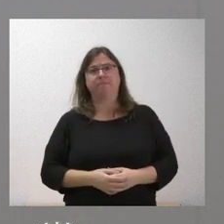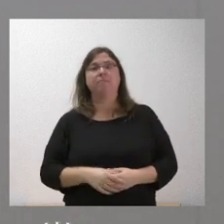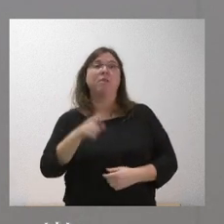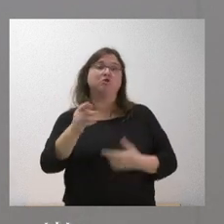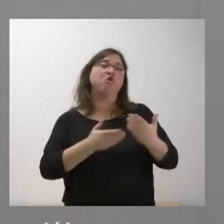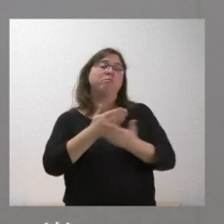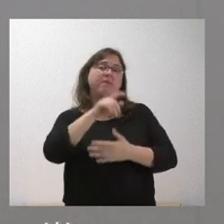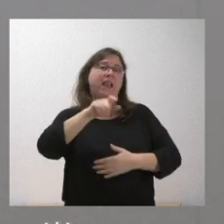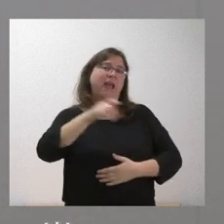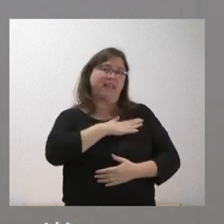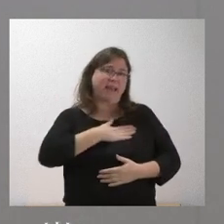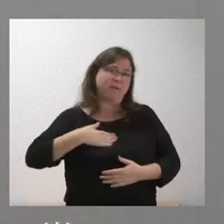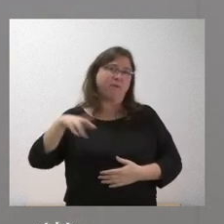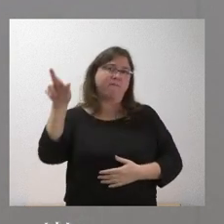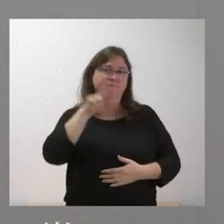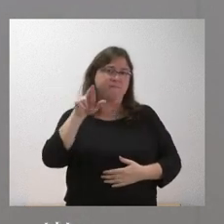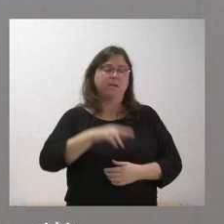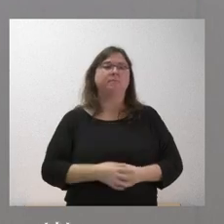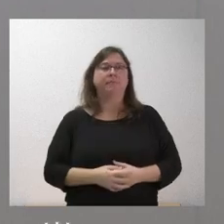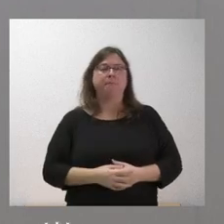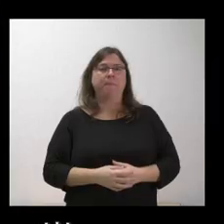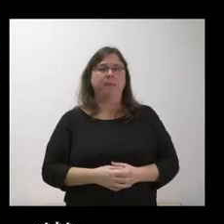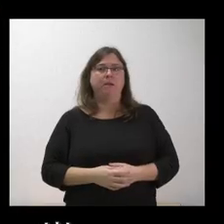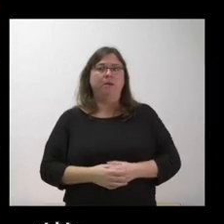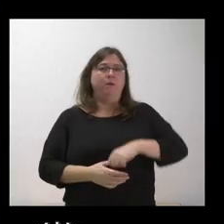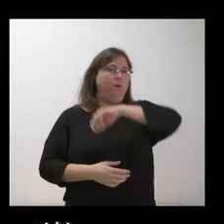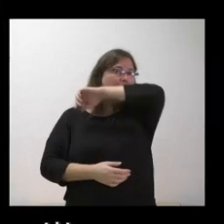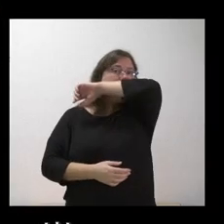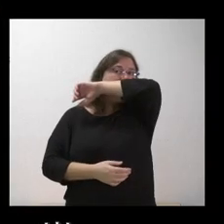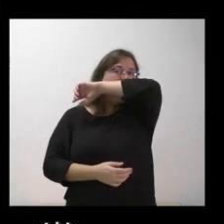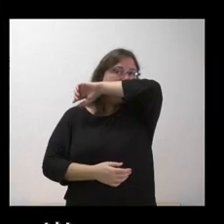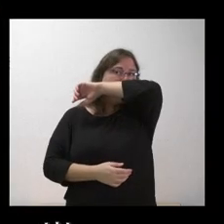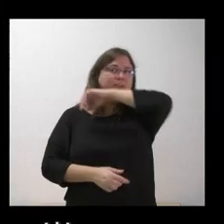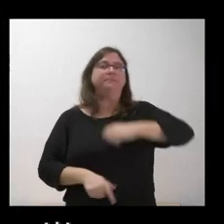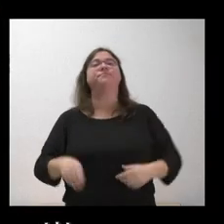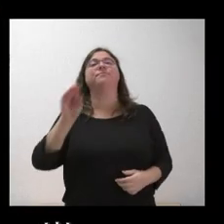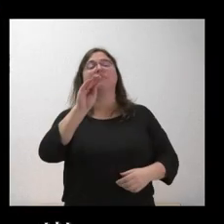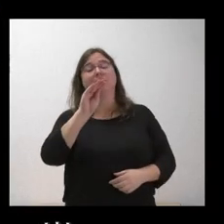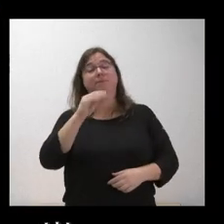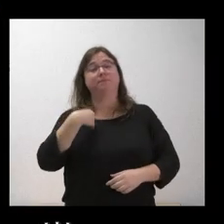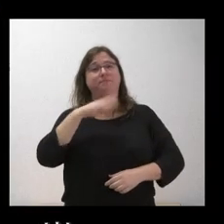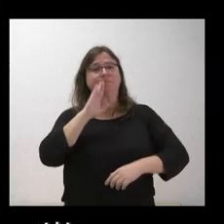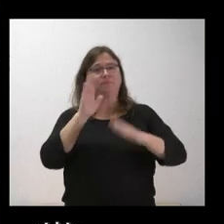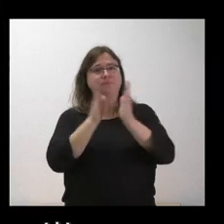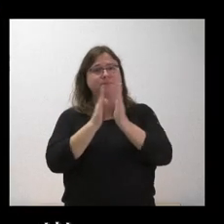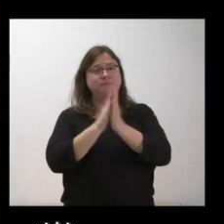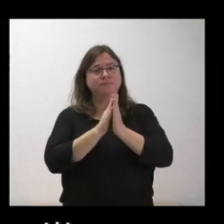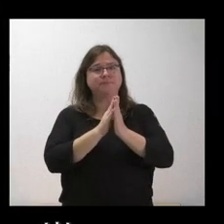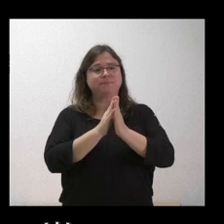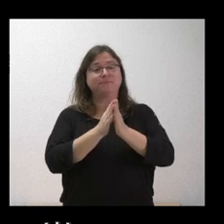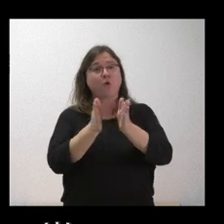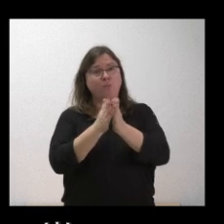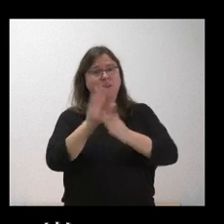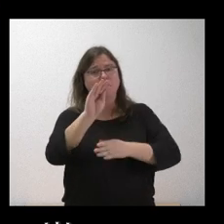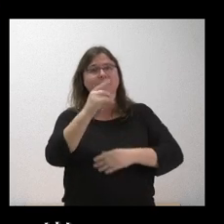gente y es en lo que queremos insistir Y eso es lo que va ir estos presupuestos y volviendo a la pregunta de mi compañero entiendo que que lo que